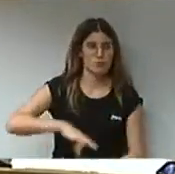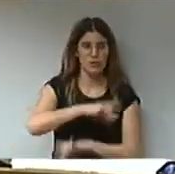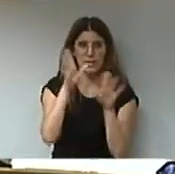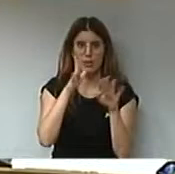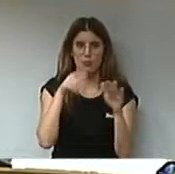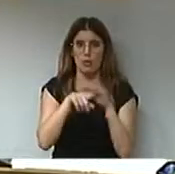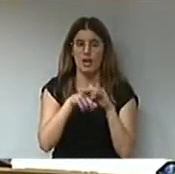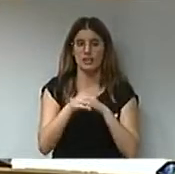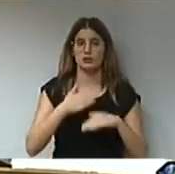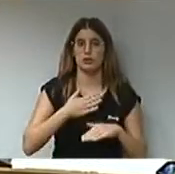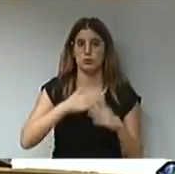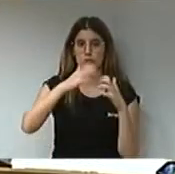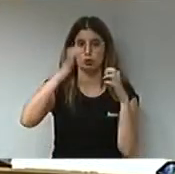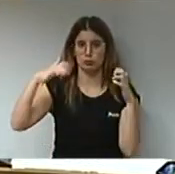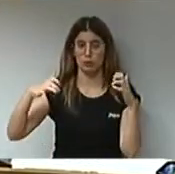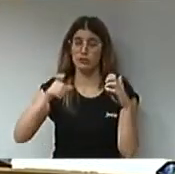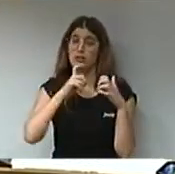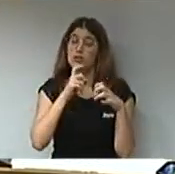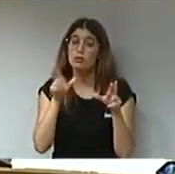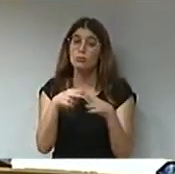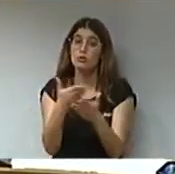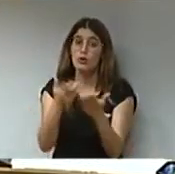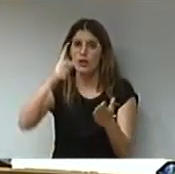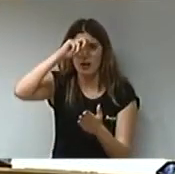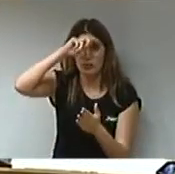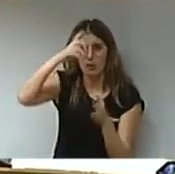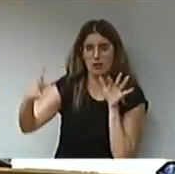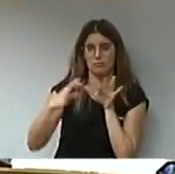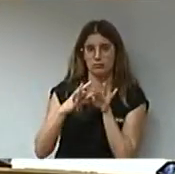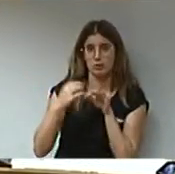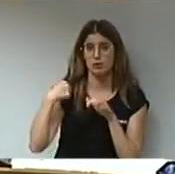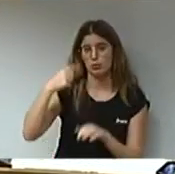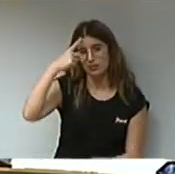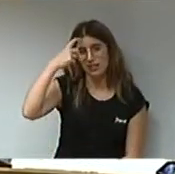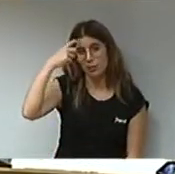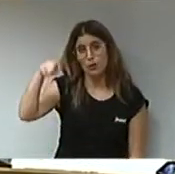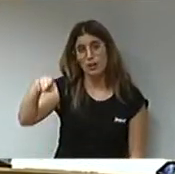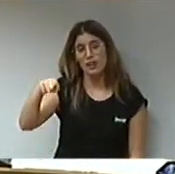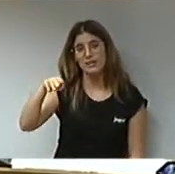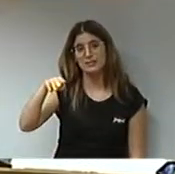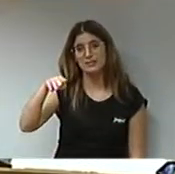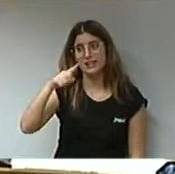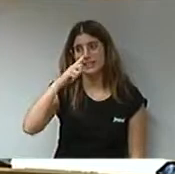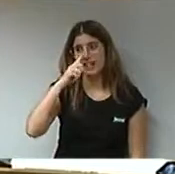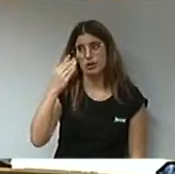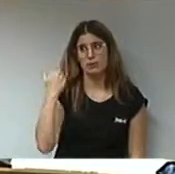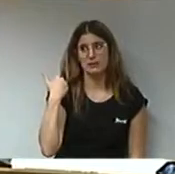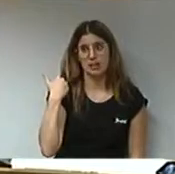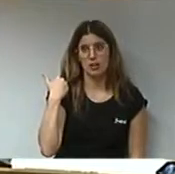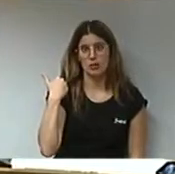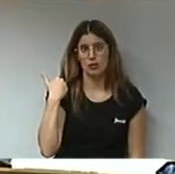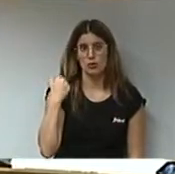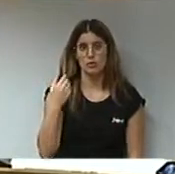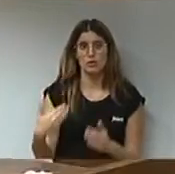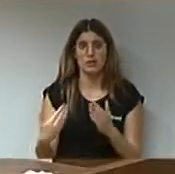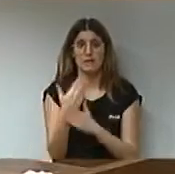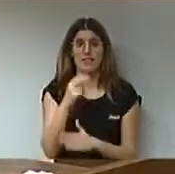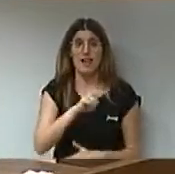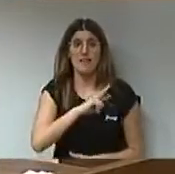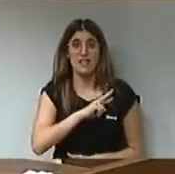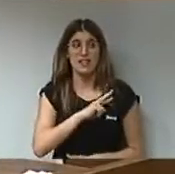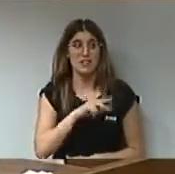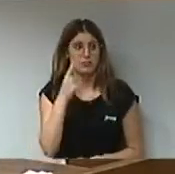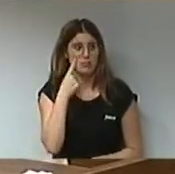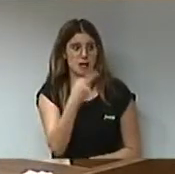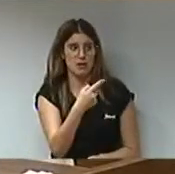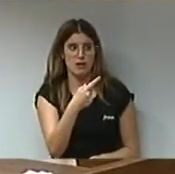nuestros montes, contando con la sociedad rural. Mire, ¿se acuerda usted de su Green Deal del año pasado? El resultado de su Green Deal es